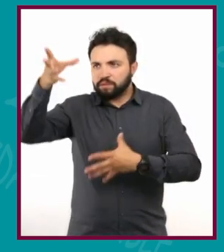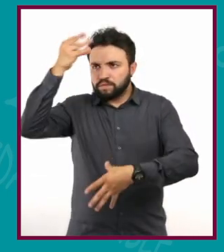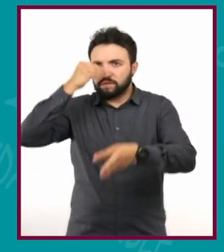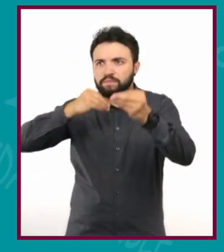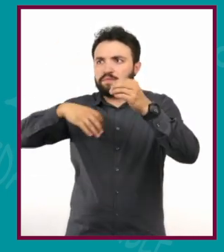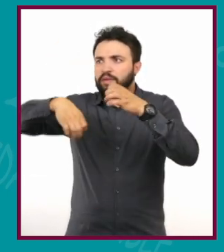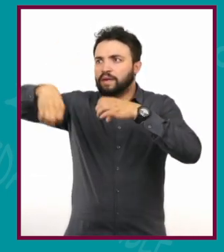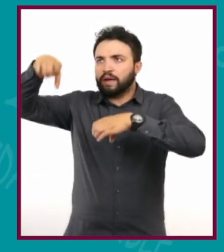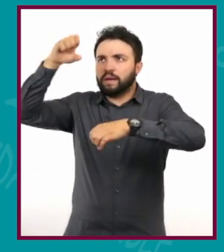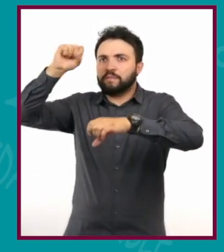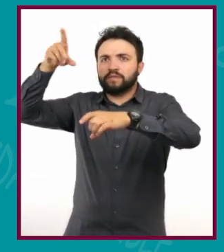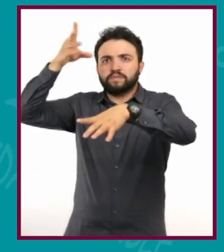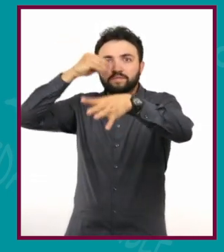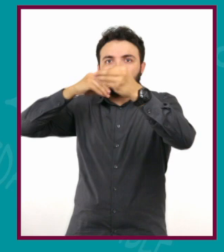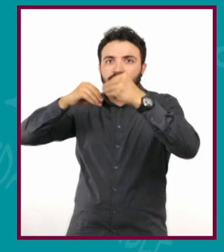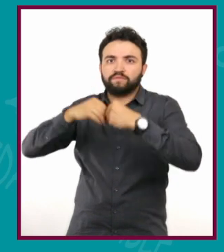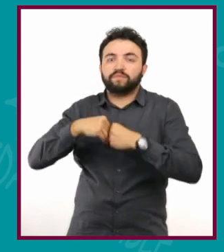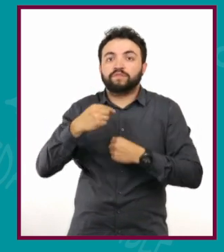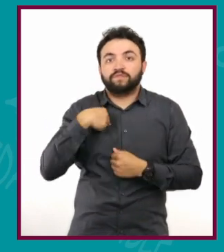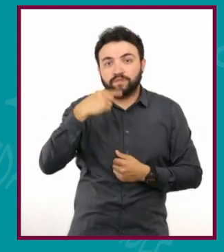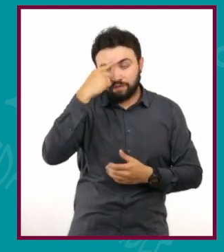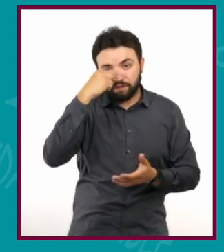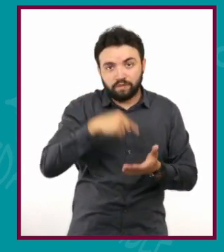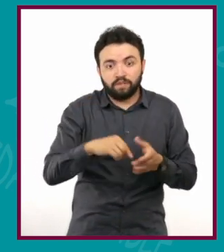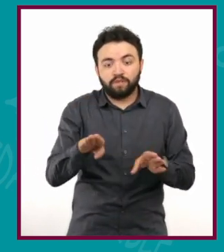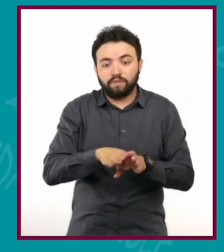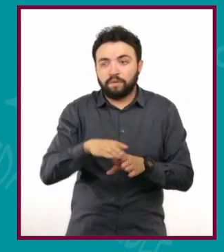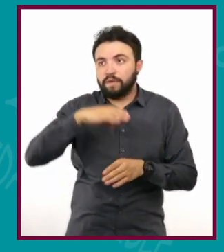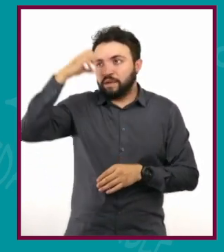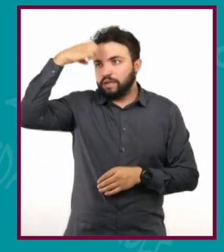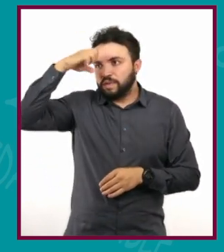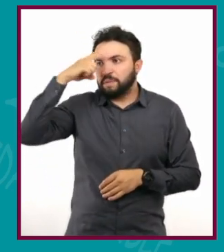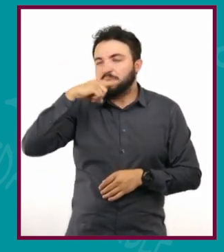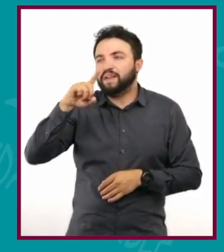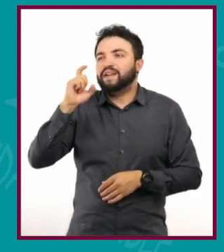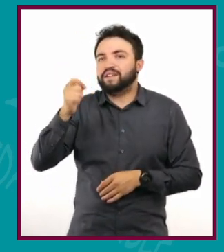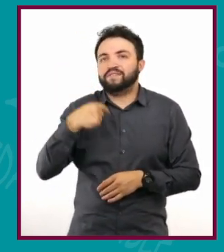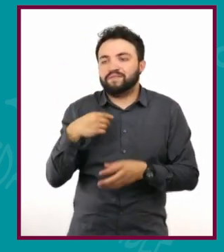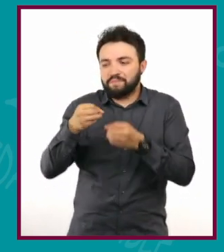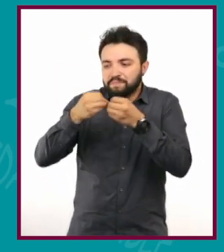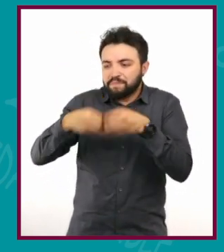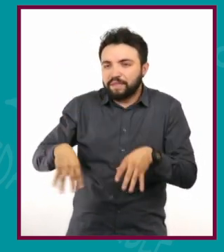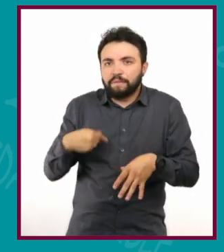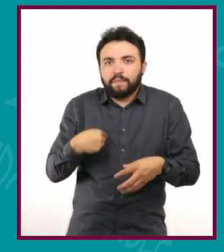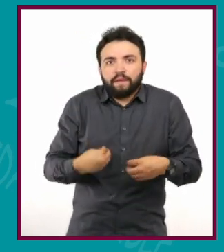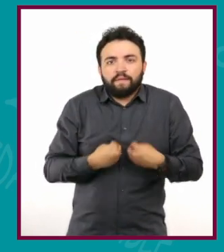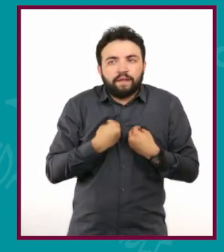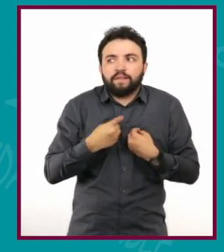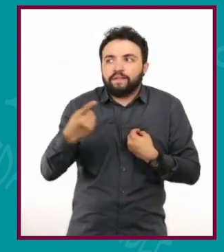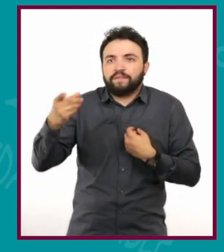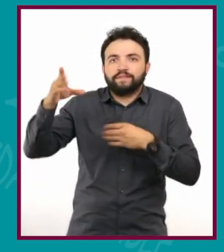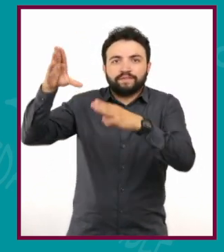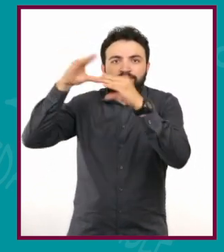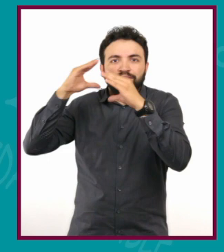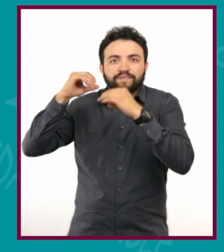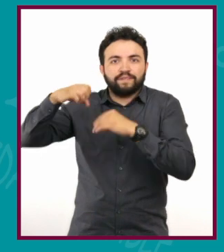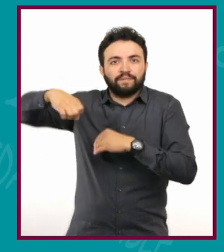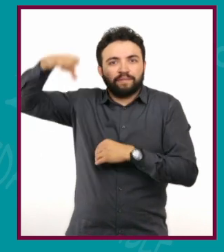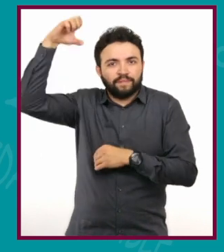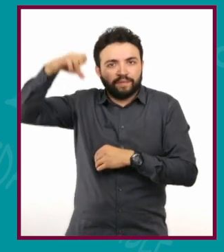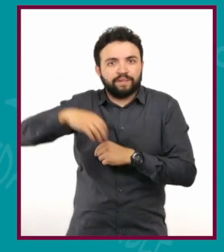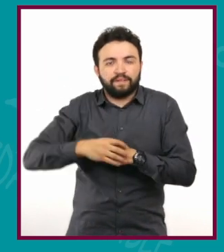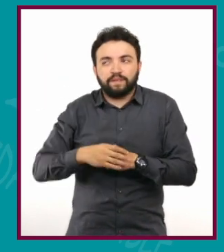Más que nada creo que son experiencias, ¿no? Como el saber de no regarla tanto en cuestiones de la vida. Y creo que eso es lo